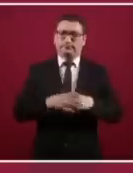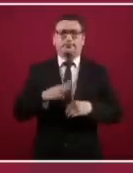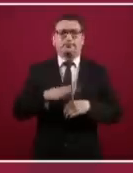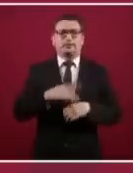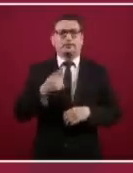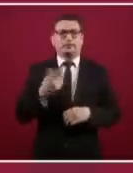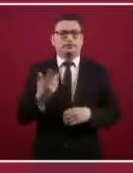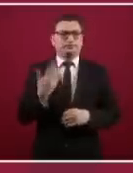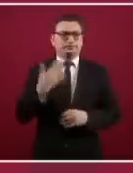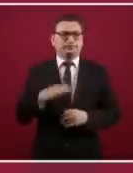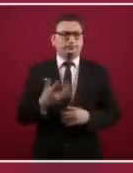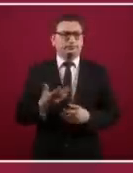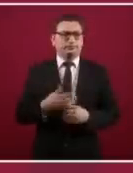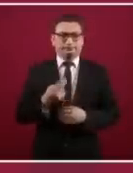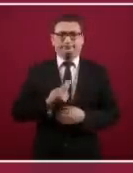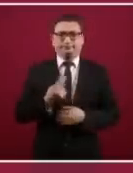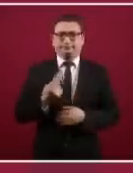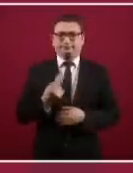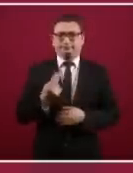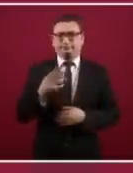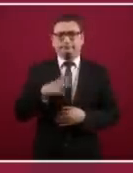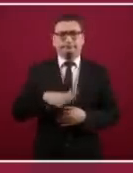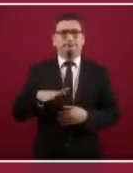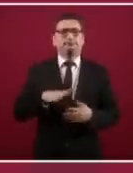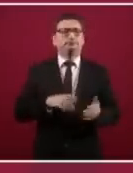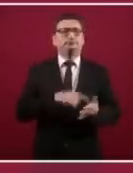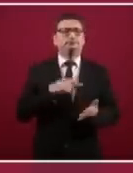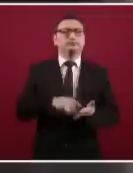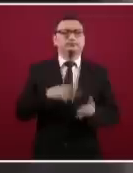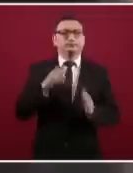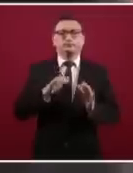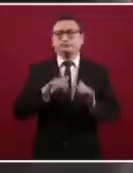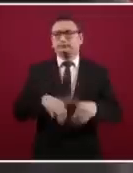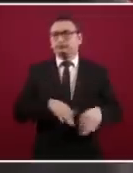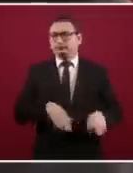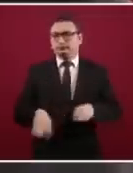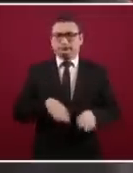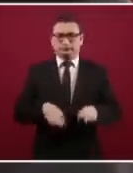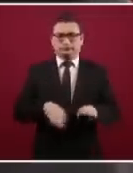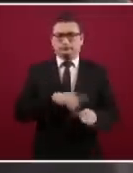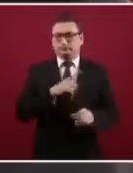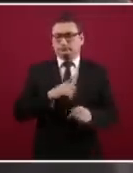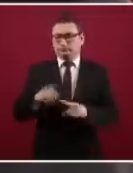se requieren tener las fuentes de trabajo, no